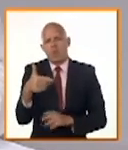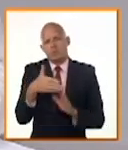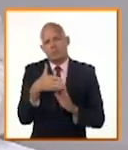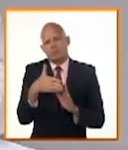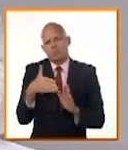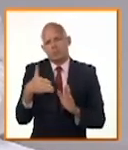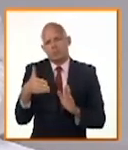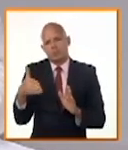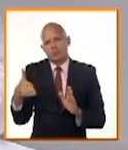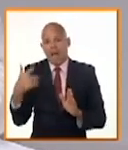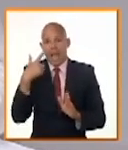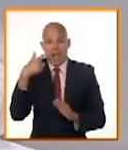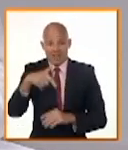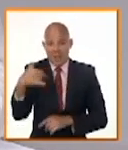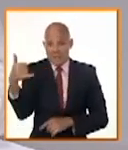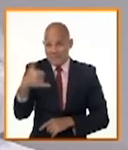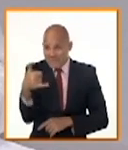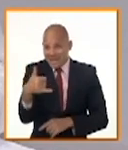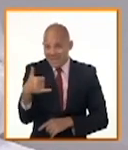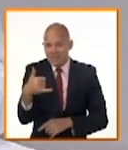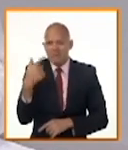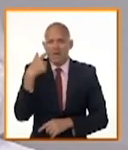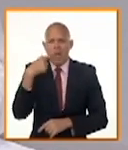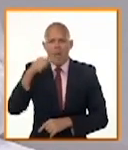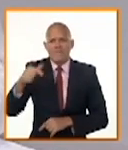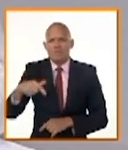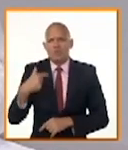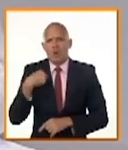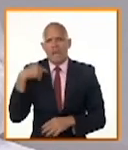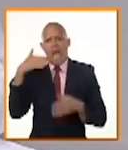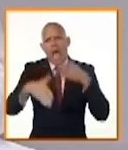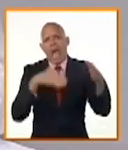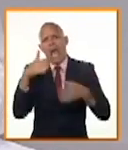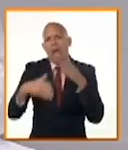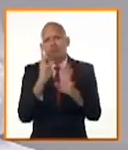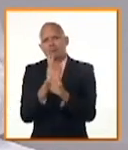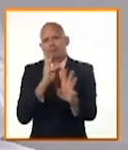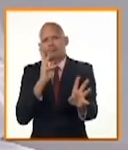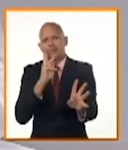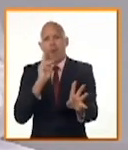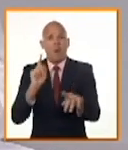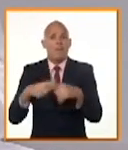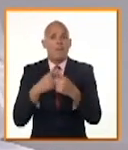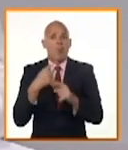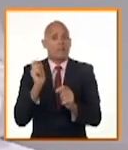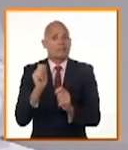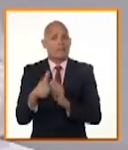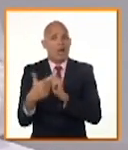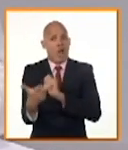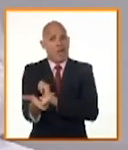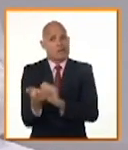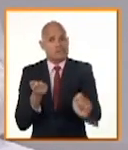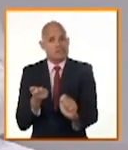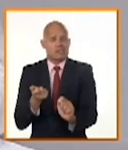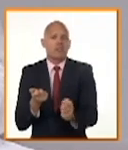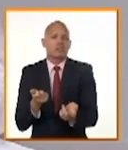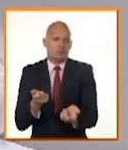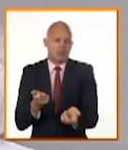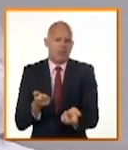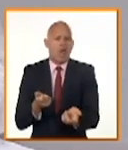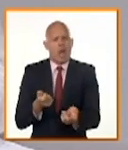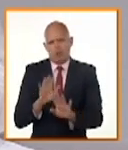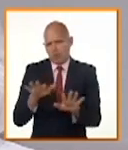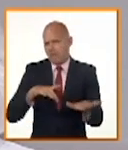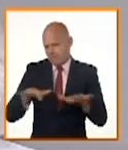se venía teniendo o sea era también esperado era unos riesgos que teníamos identificados o sea que las personas al conocer la medida fueran a extraer